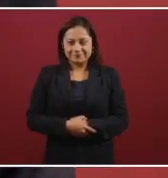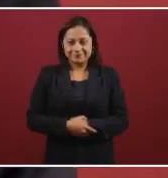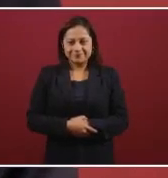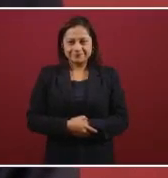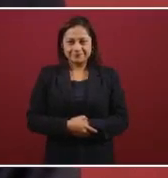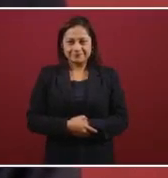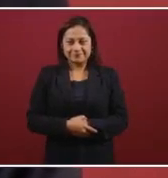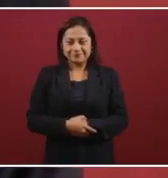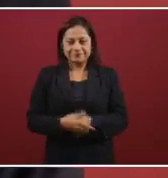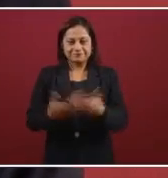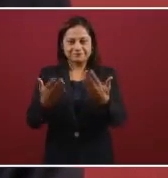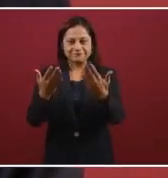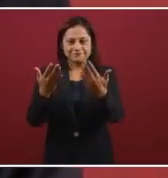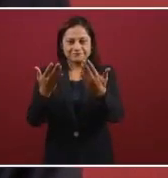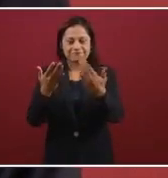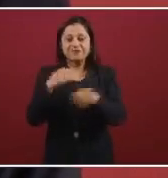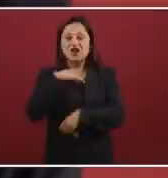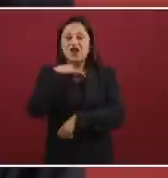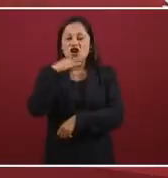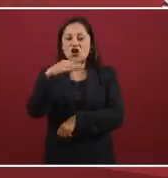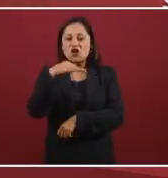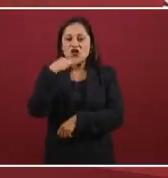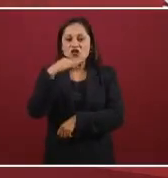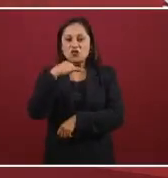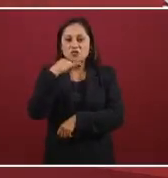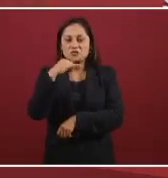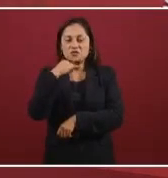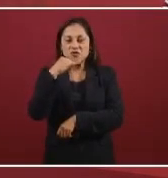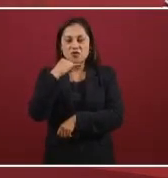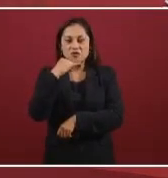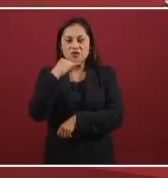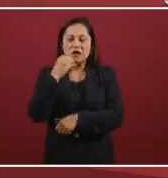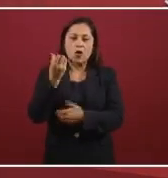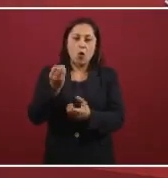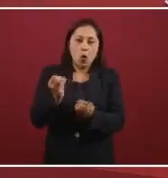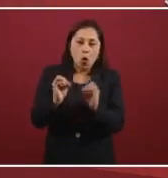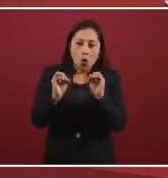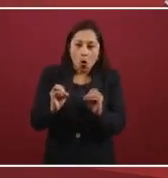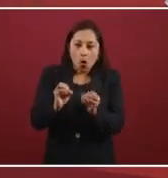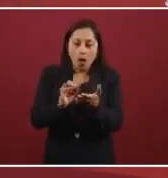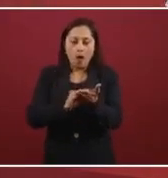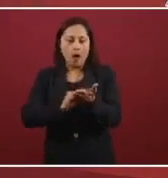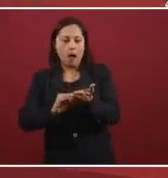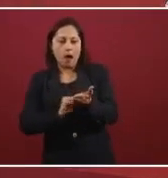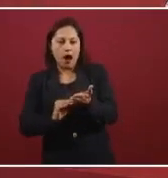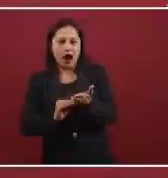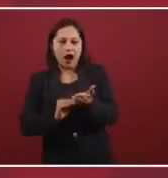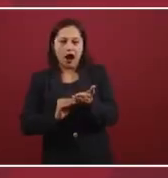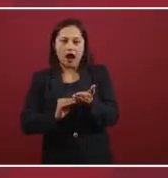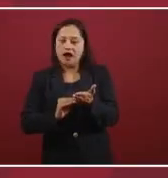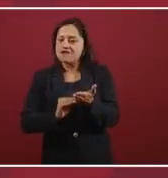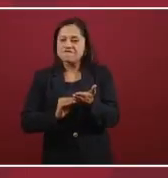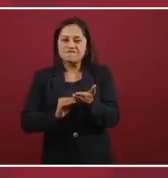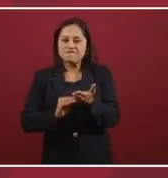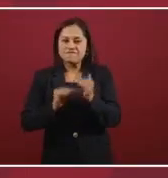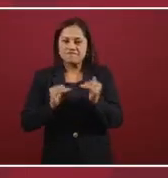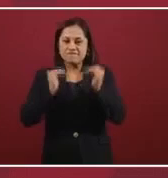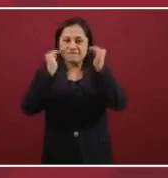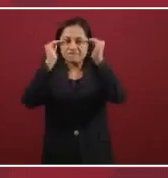No hay corrupción ni impunidad tolerada